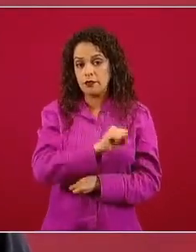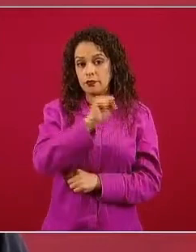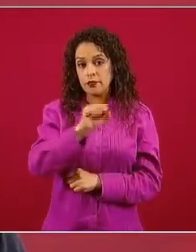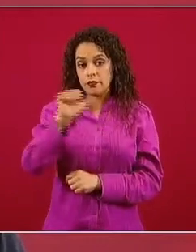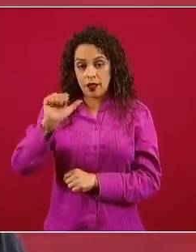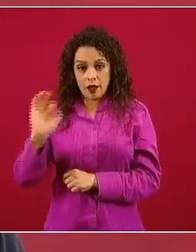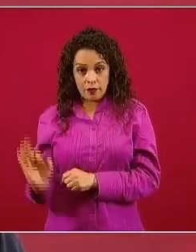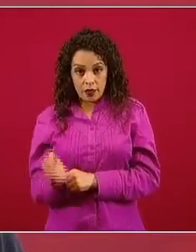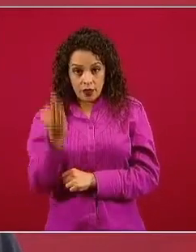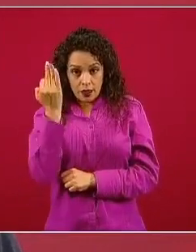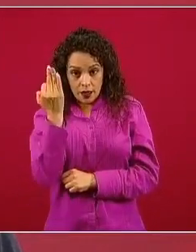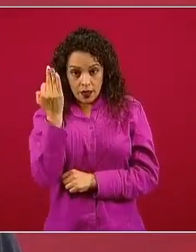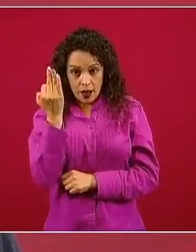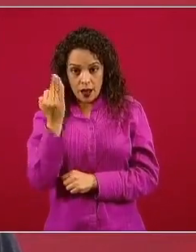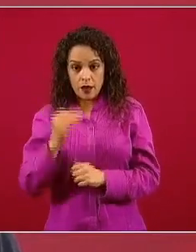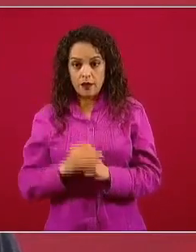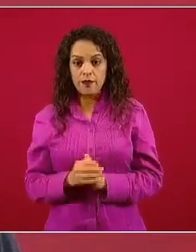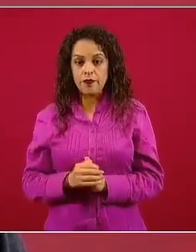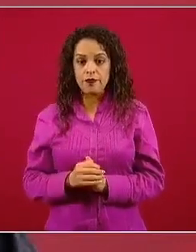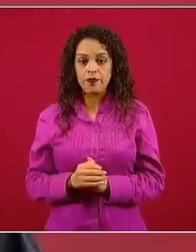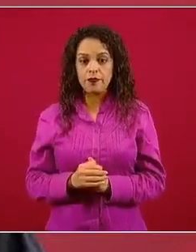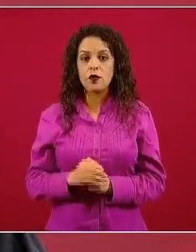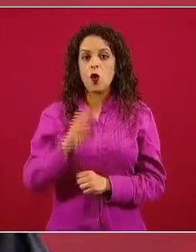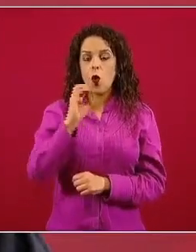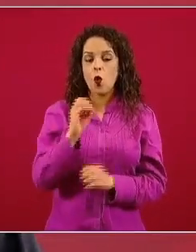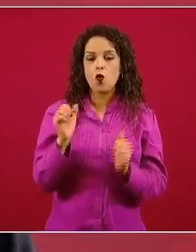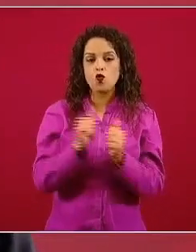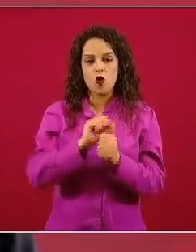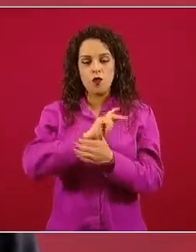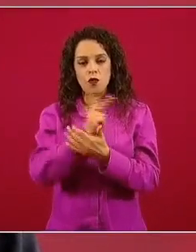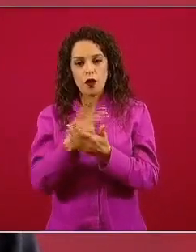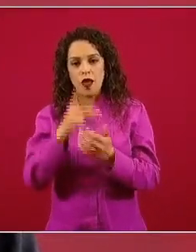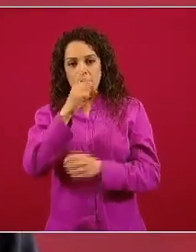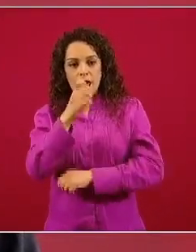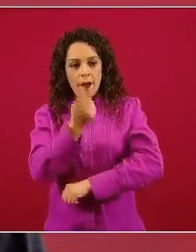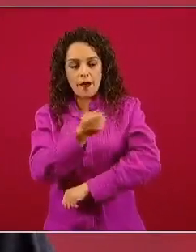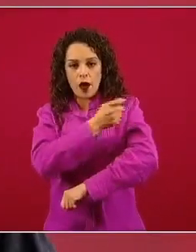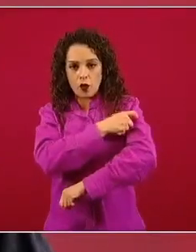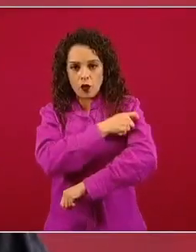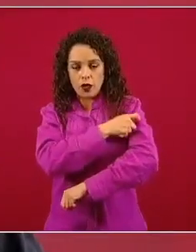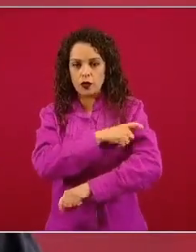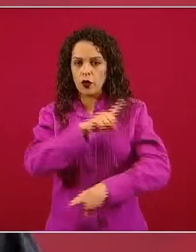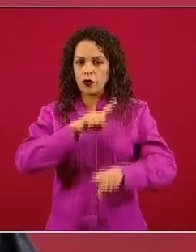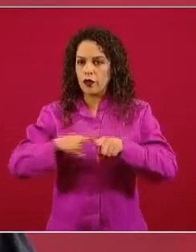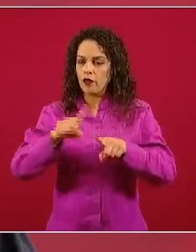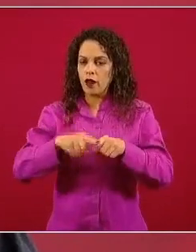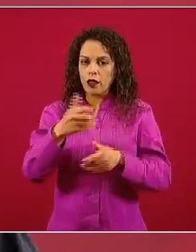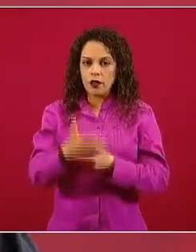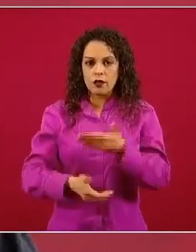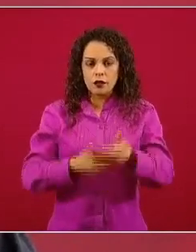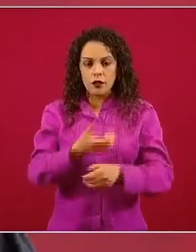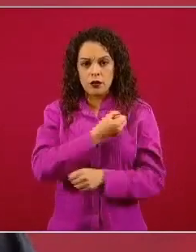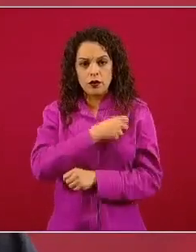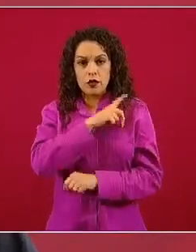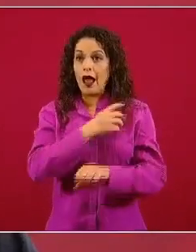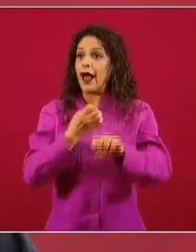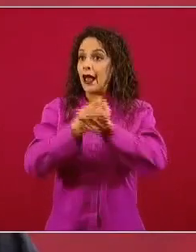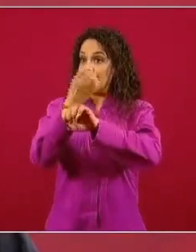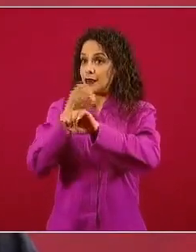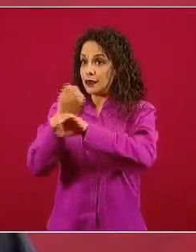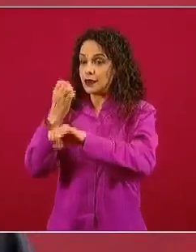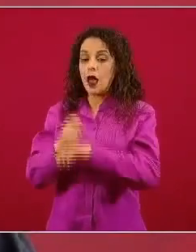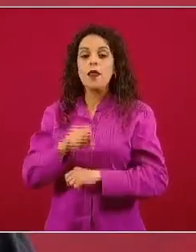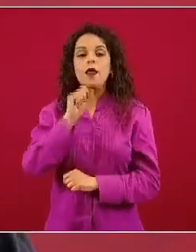través igual y de su programa de vacunación, la información que los diferentes servicios de salud estatales de seguro también van a